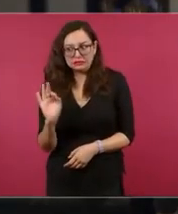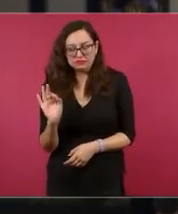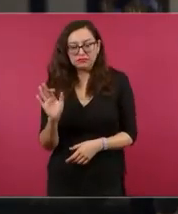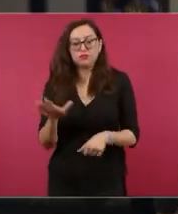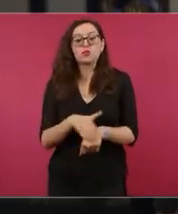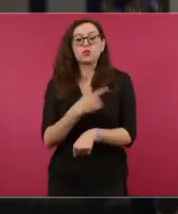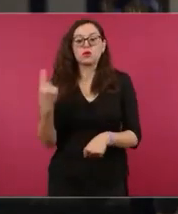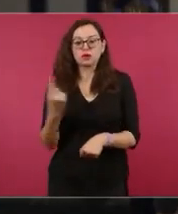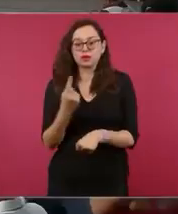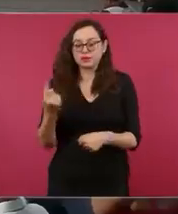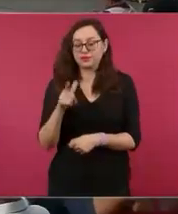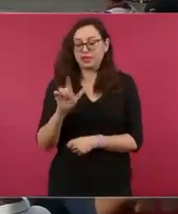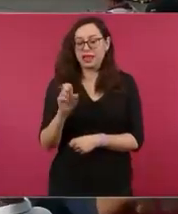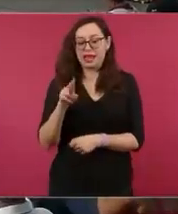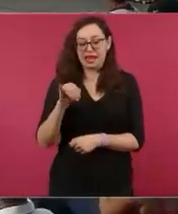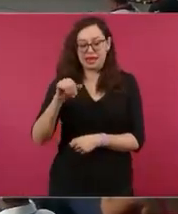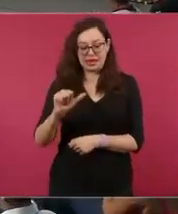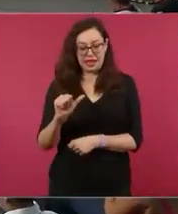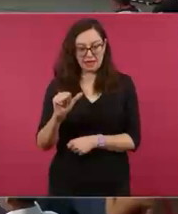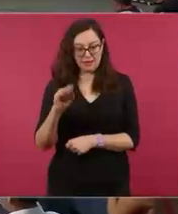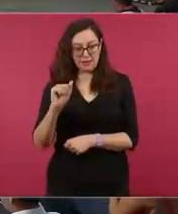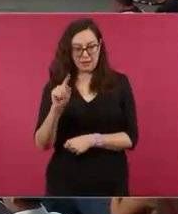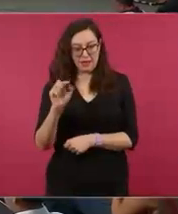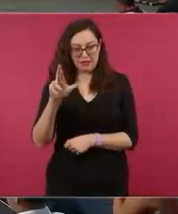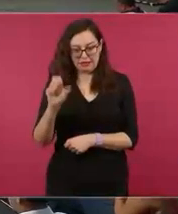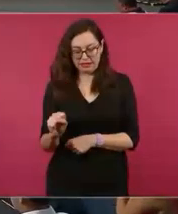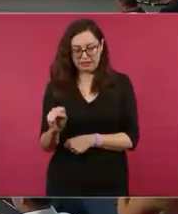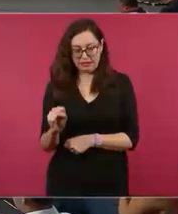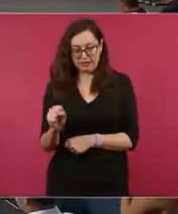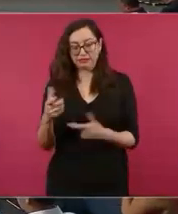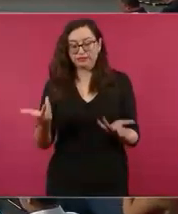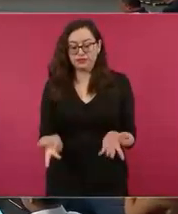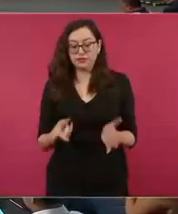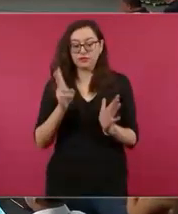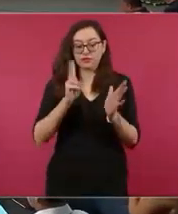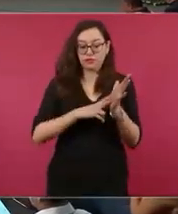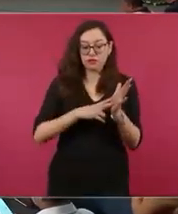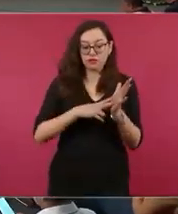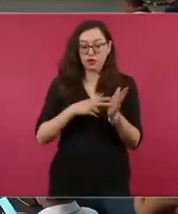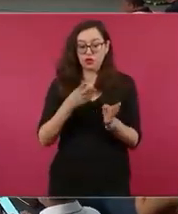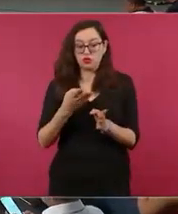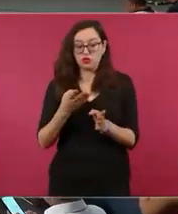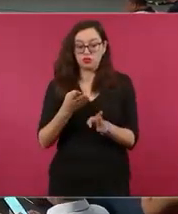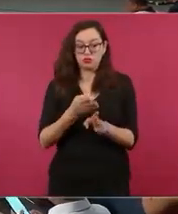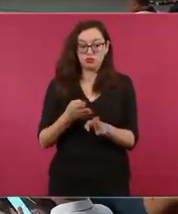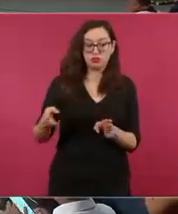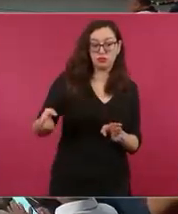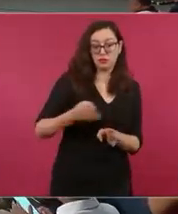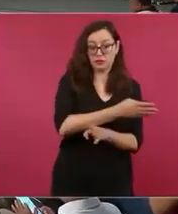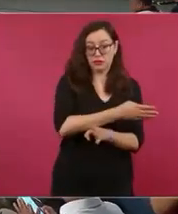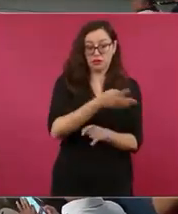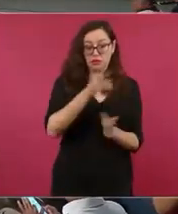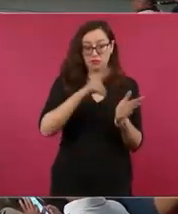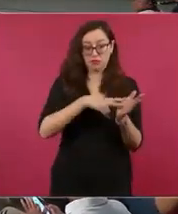entre 2019 y 2023, es decir, ni siquiera en los 6 años de su gobierno,